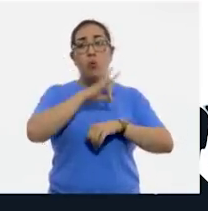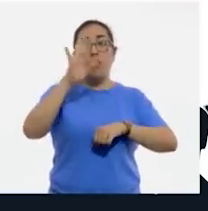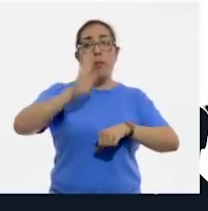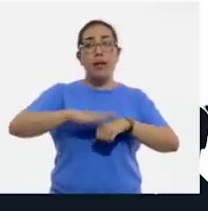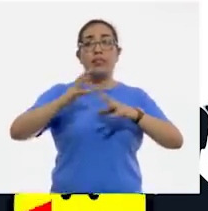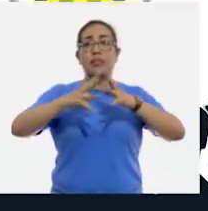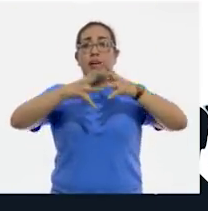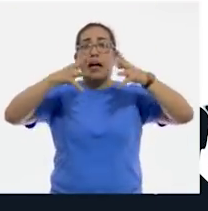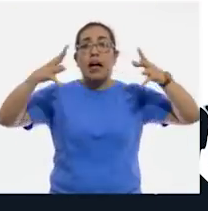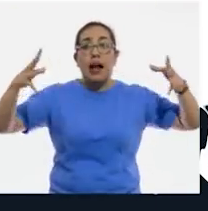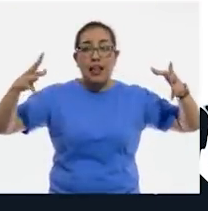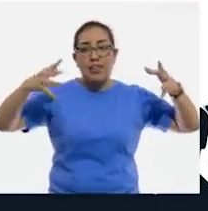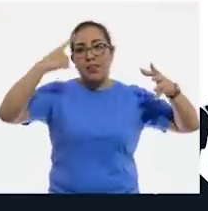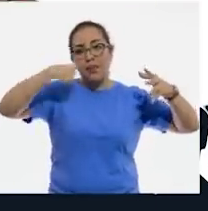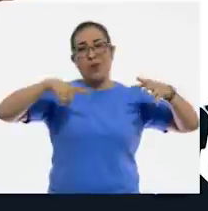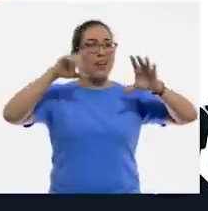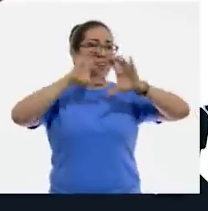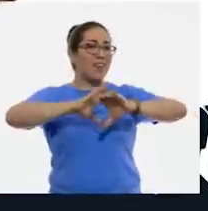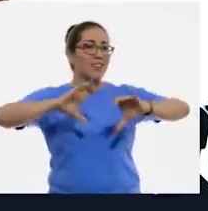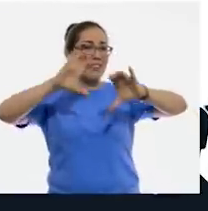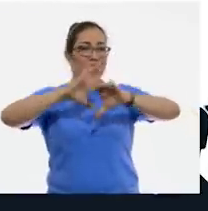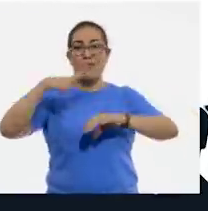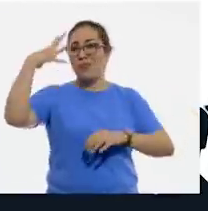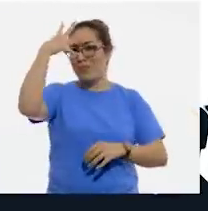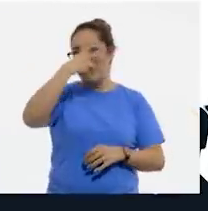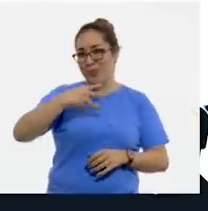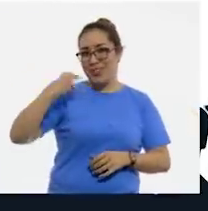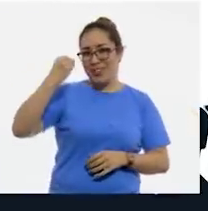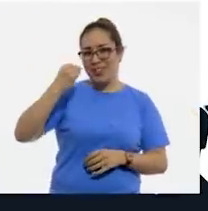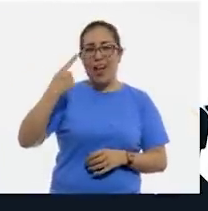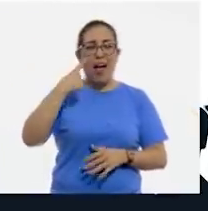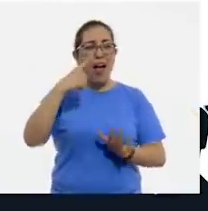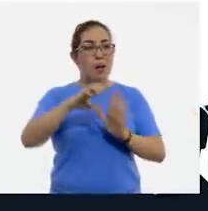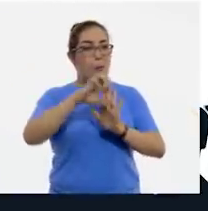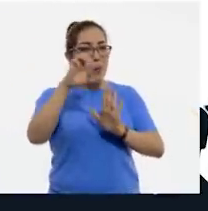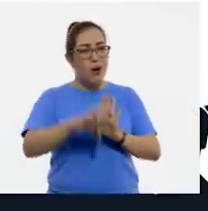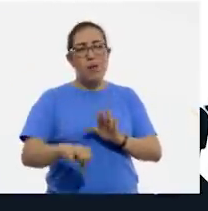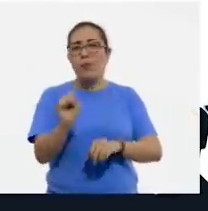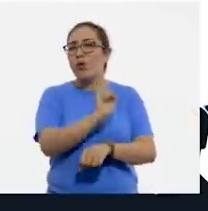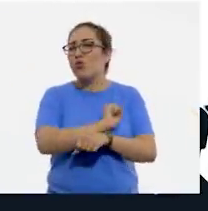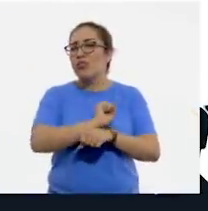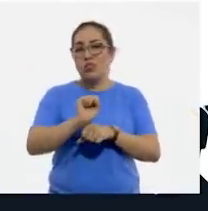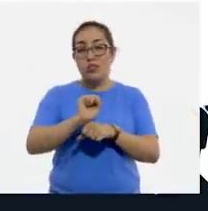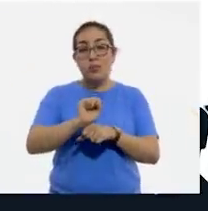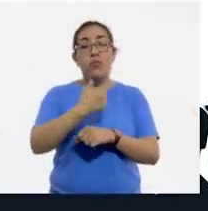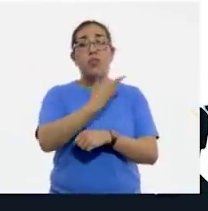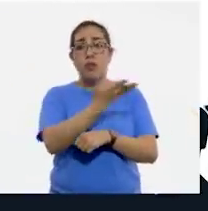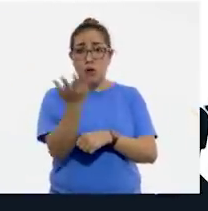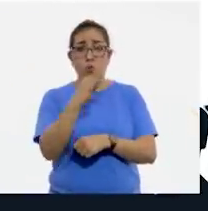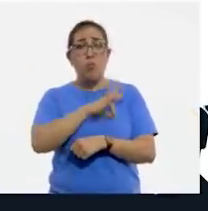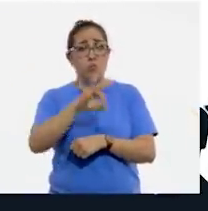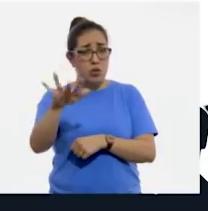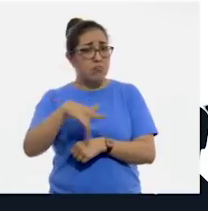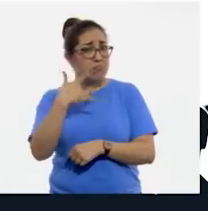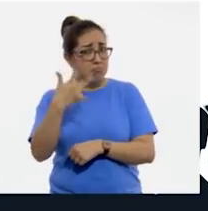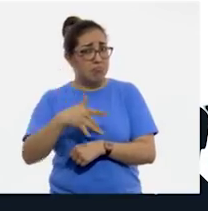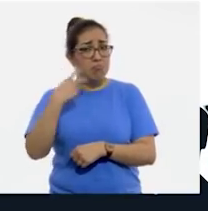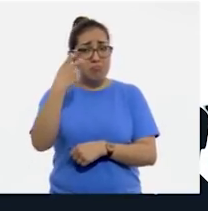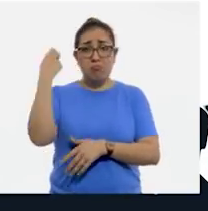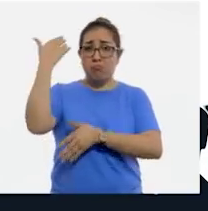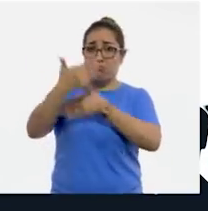así interpretar hermosas melodías. Hagamos un ejemplo sencillo para que puedas sentir este